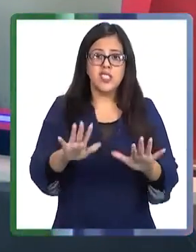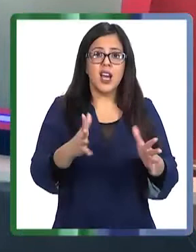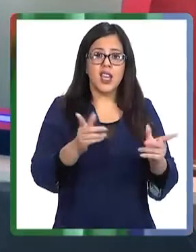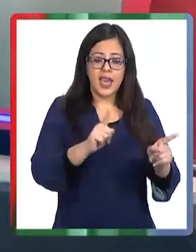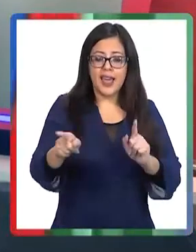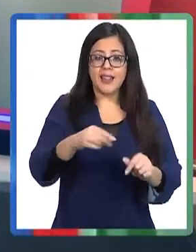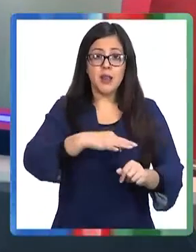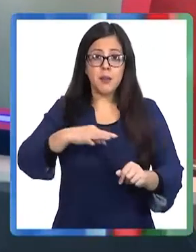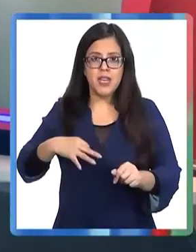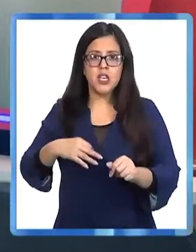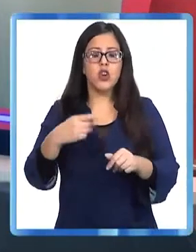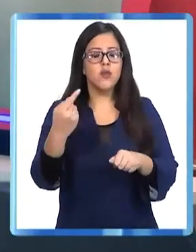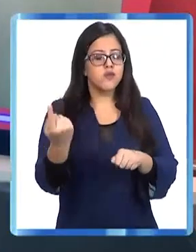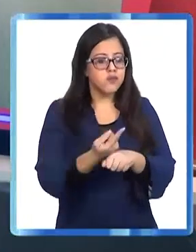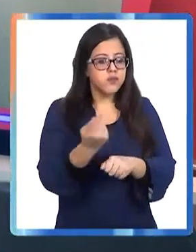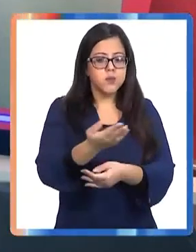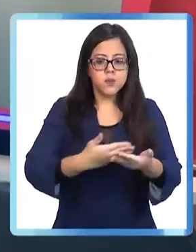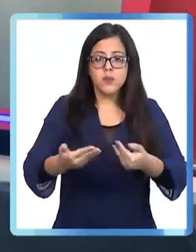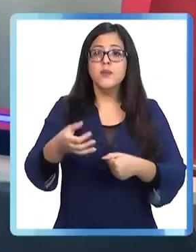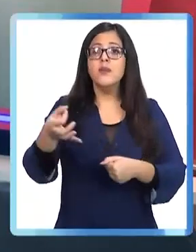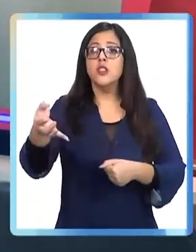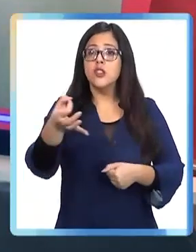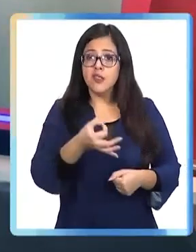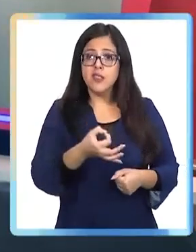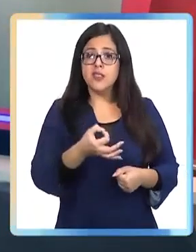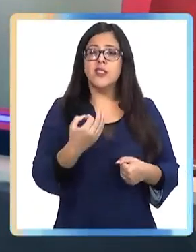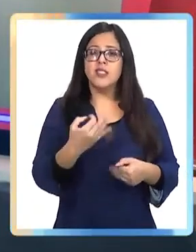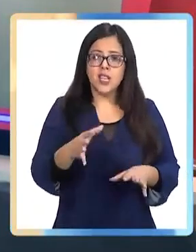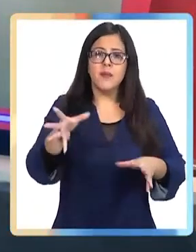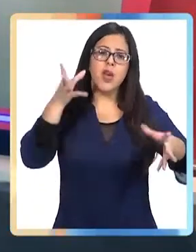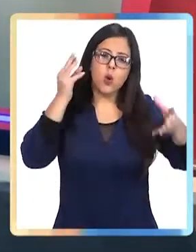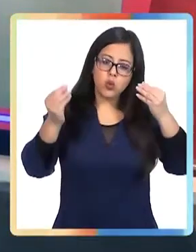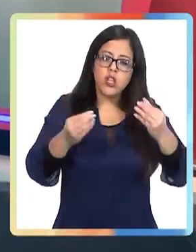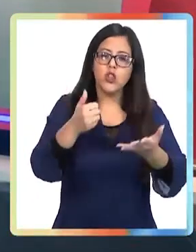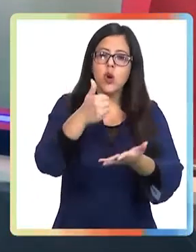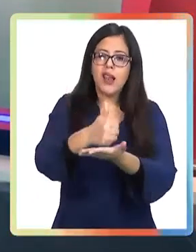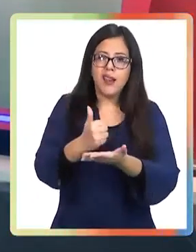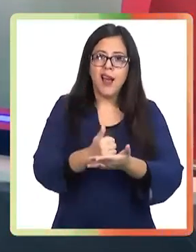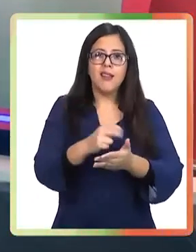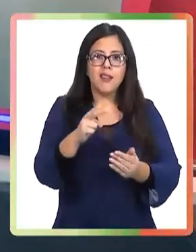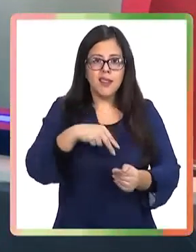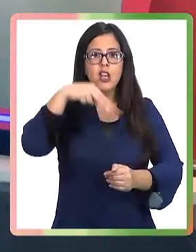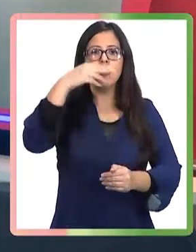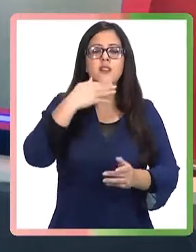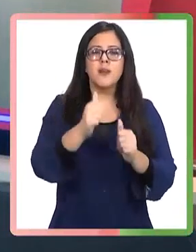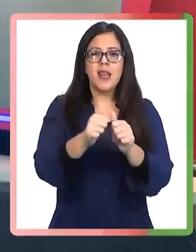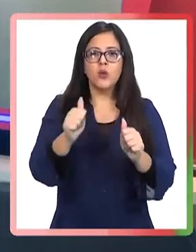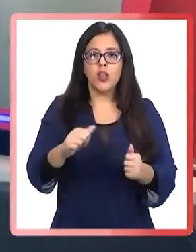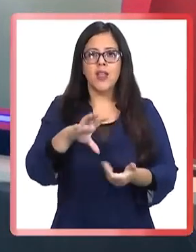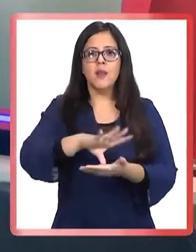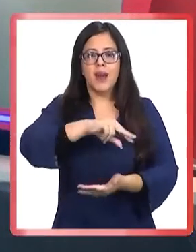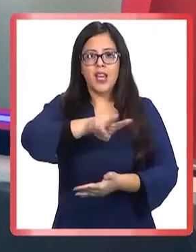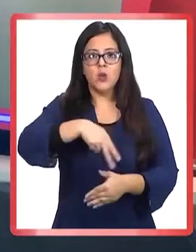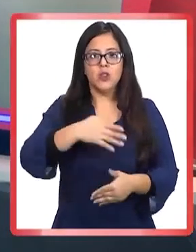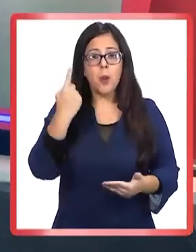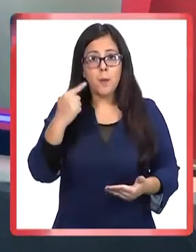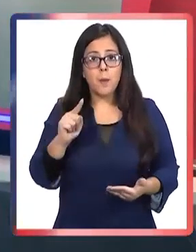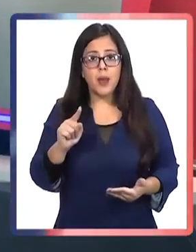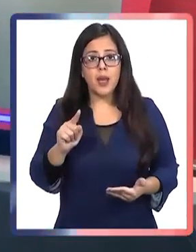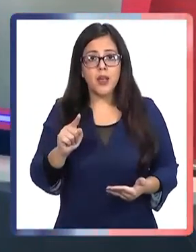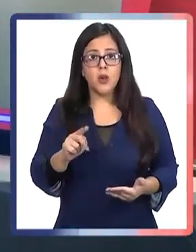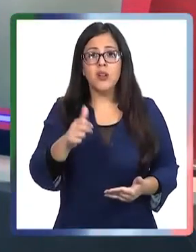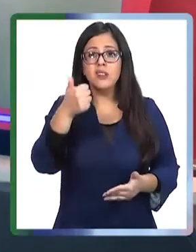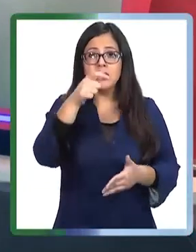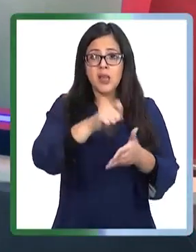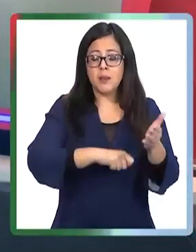mesa interministerial que, afortunadamente, usted lo decía, está escuchando a los alcaldes del norte, a las autoridades del norte de nuestro país,